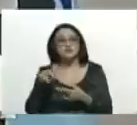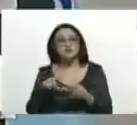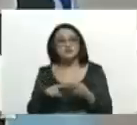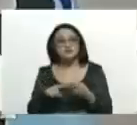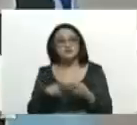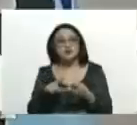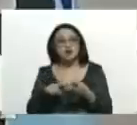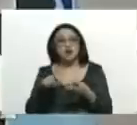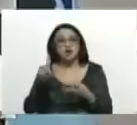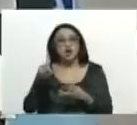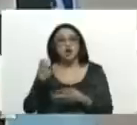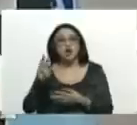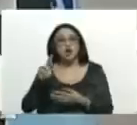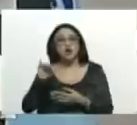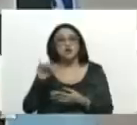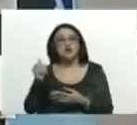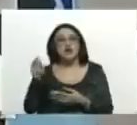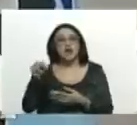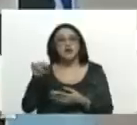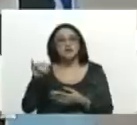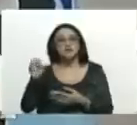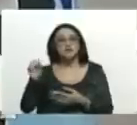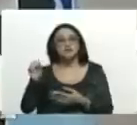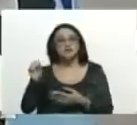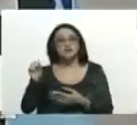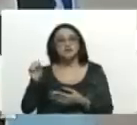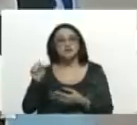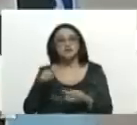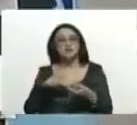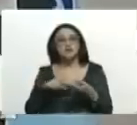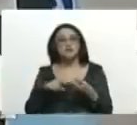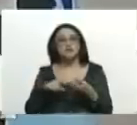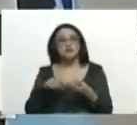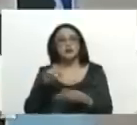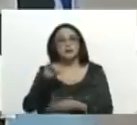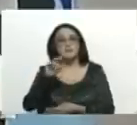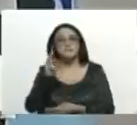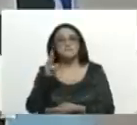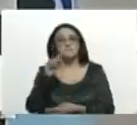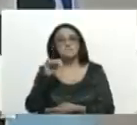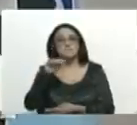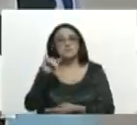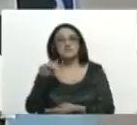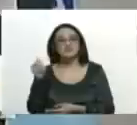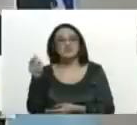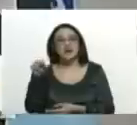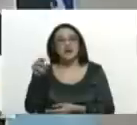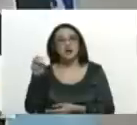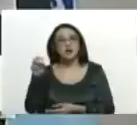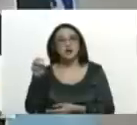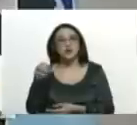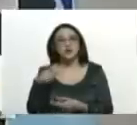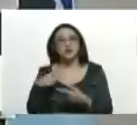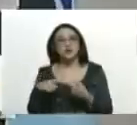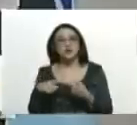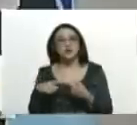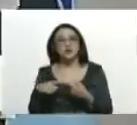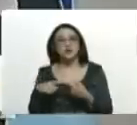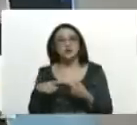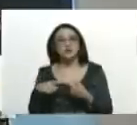lorianis Mariana mejías Mario Aquino pisano Fabiola Andrea torrealba